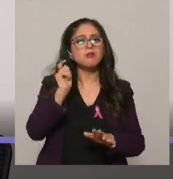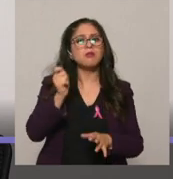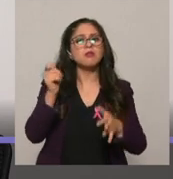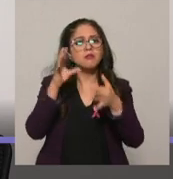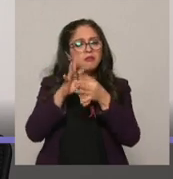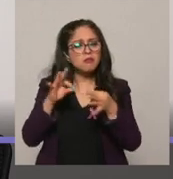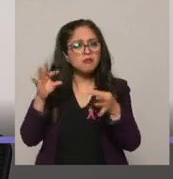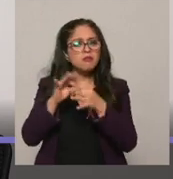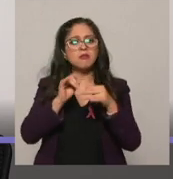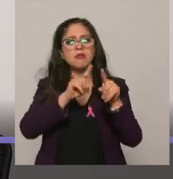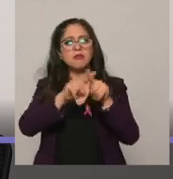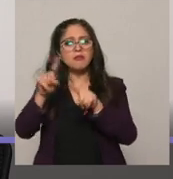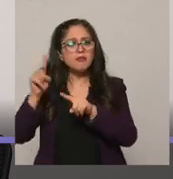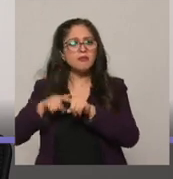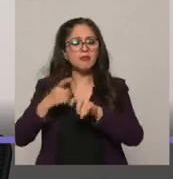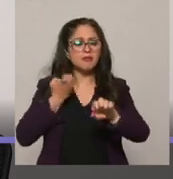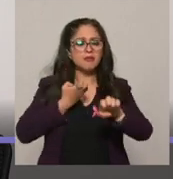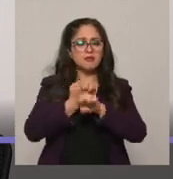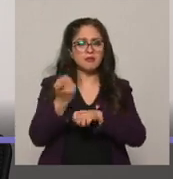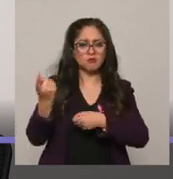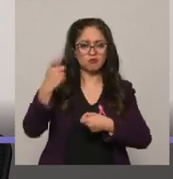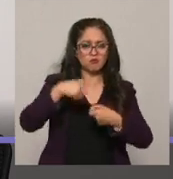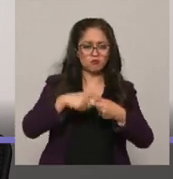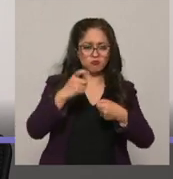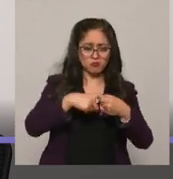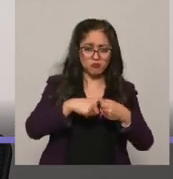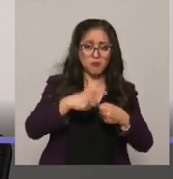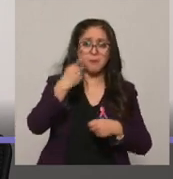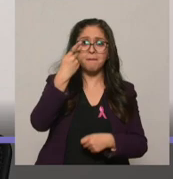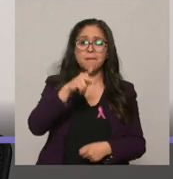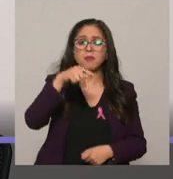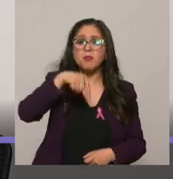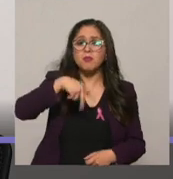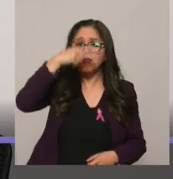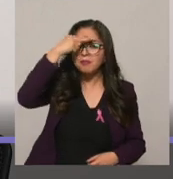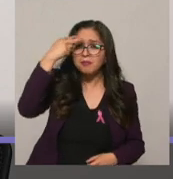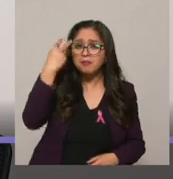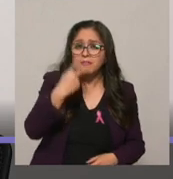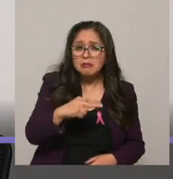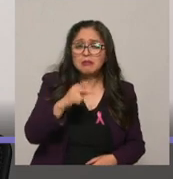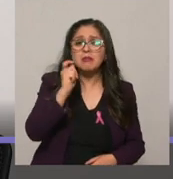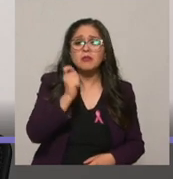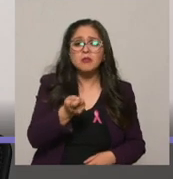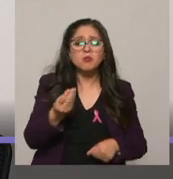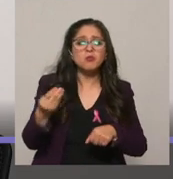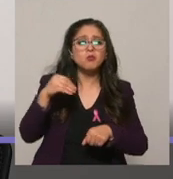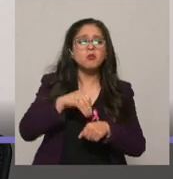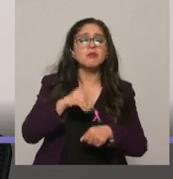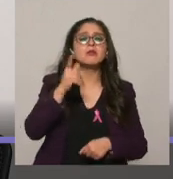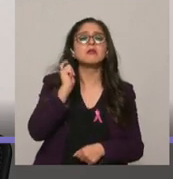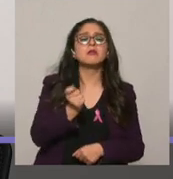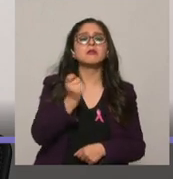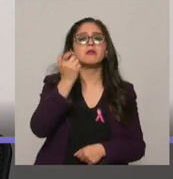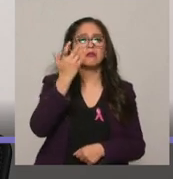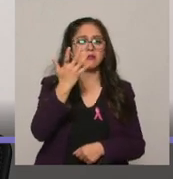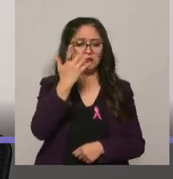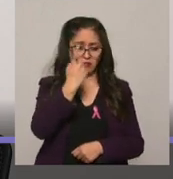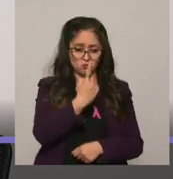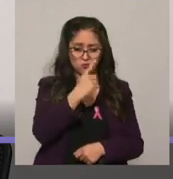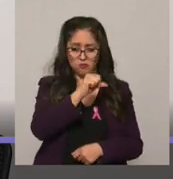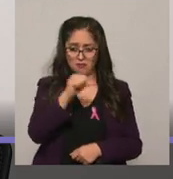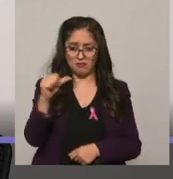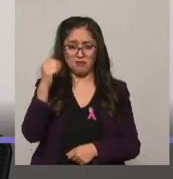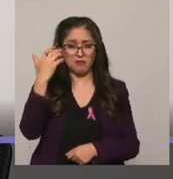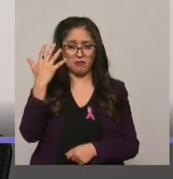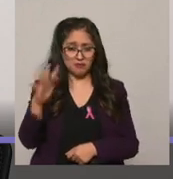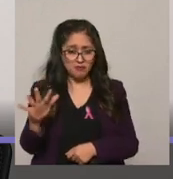de los estados que la componen. Y México, fíjense, califica el punto en 5, de 1 a 10,